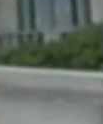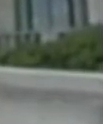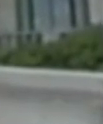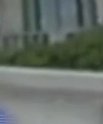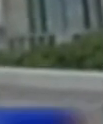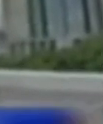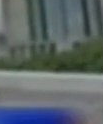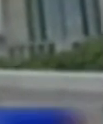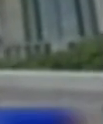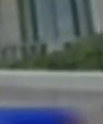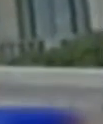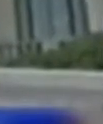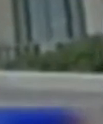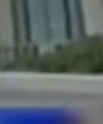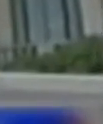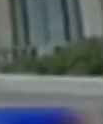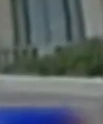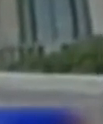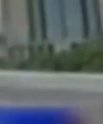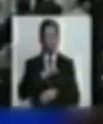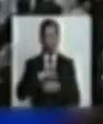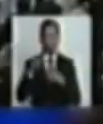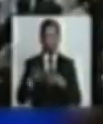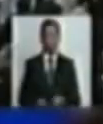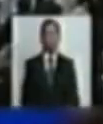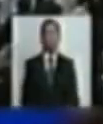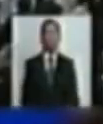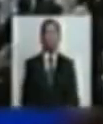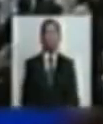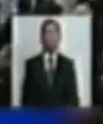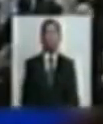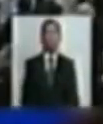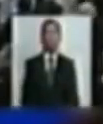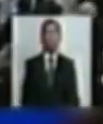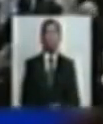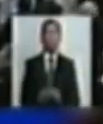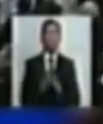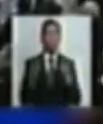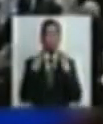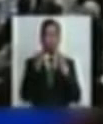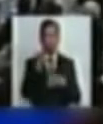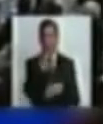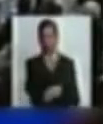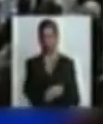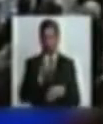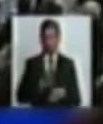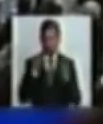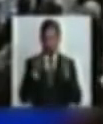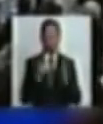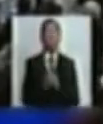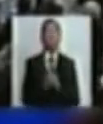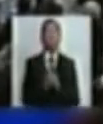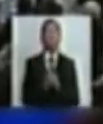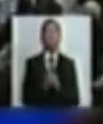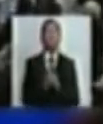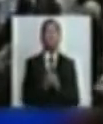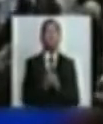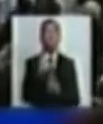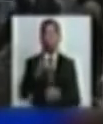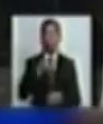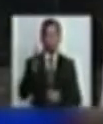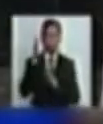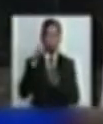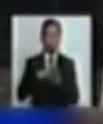las exposiciones y al ser abordado por los periodistas chilenos, decía, está en manos de Chile en ser un buen o un